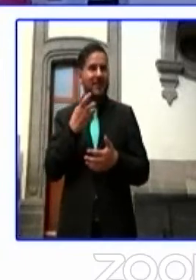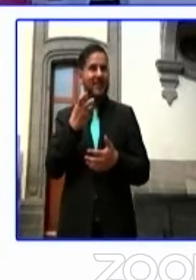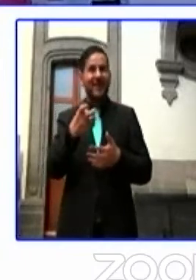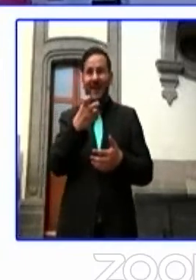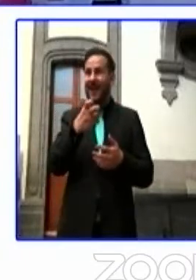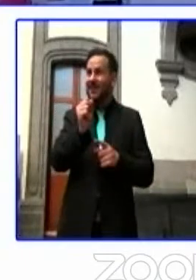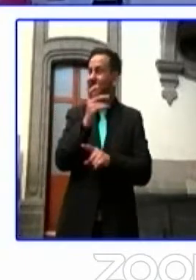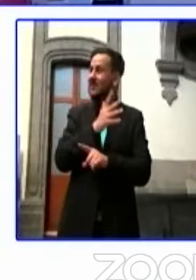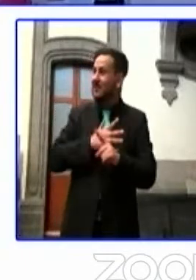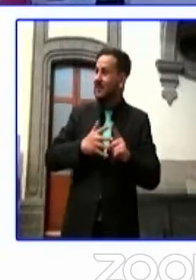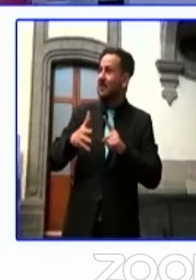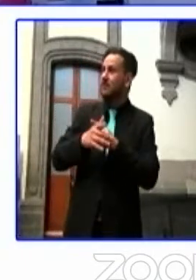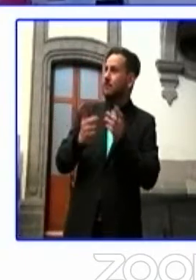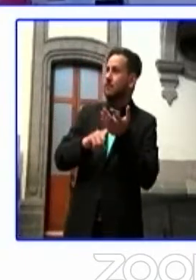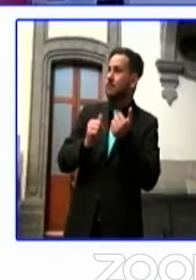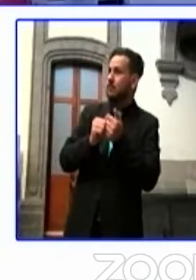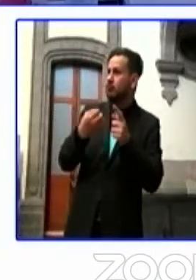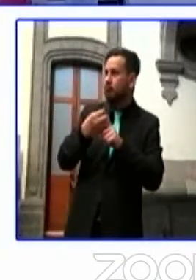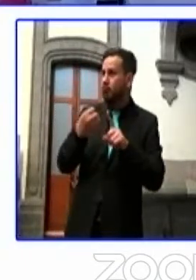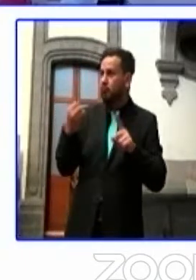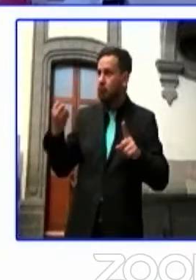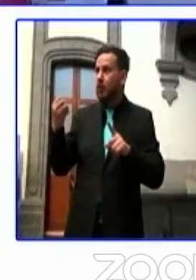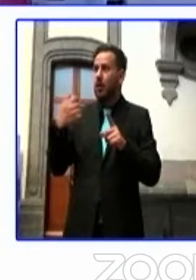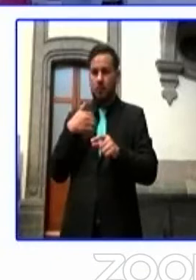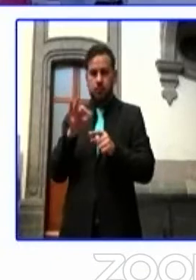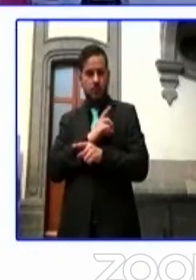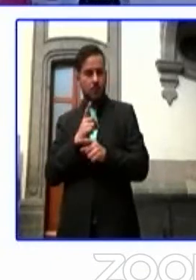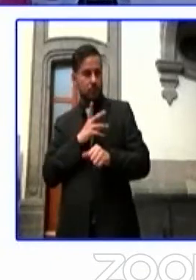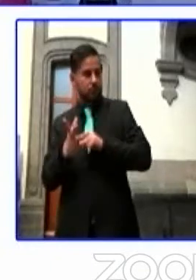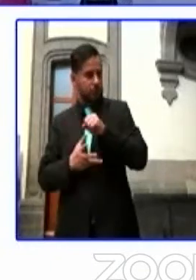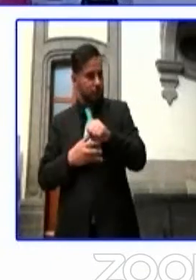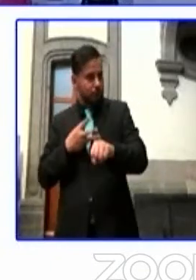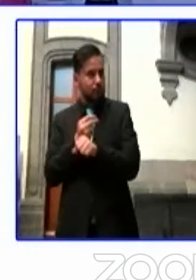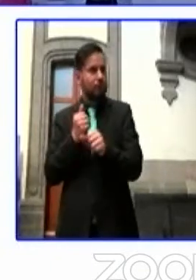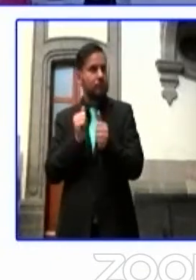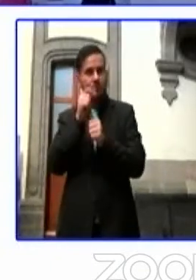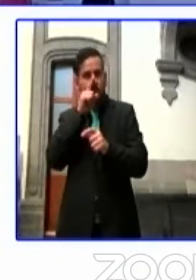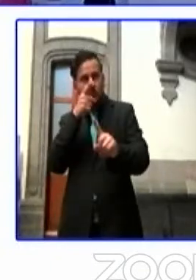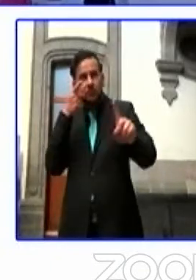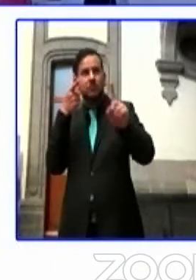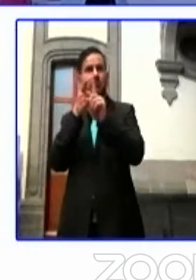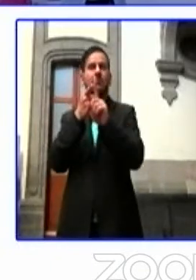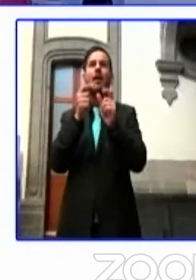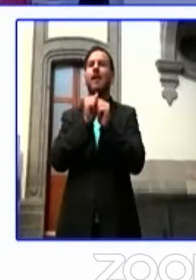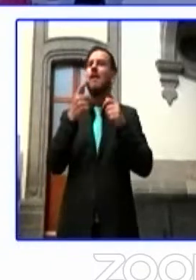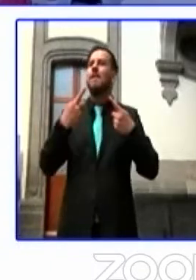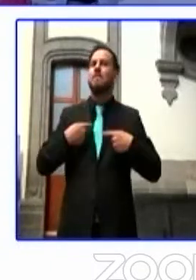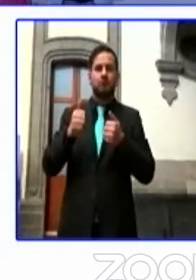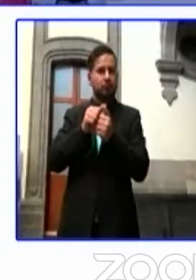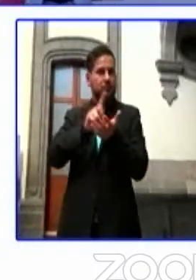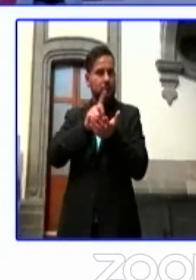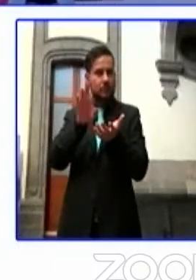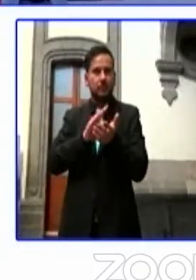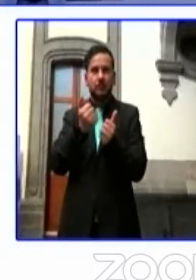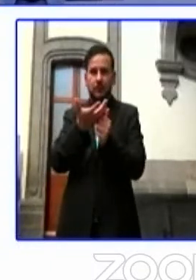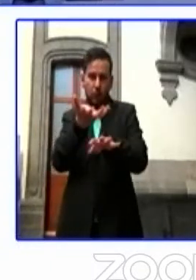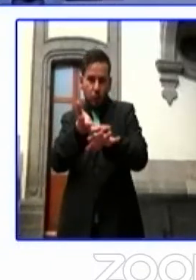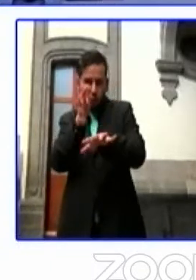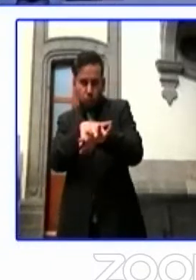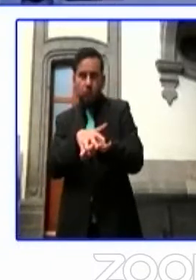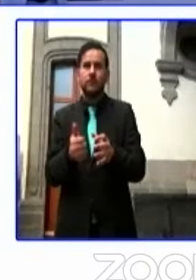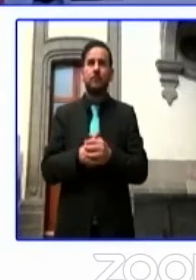estructura orgánica que vele por el cumplimiento transversal de esta política de discapacidad e inclusión.